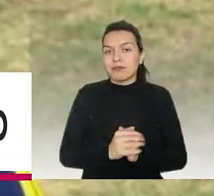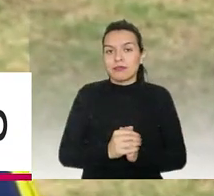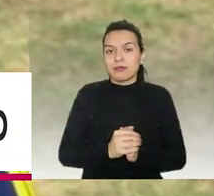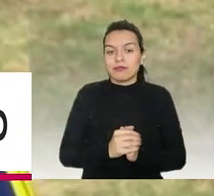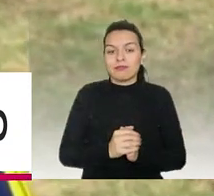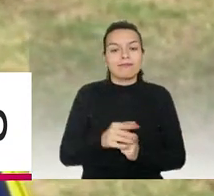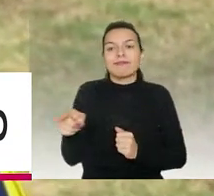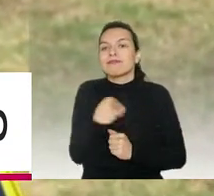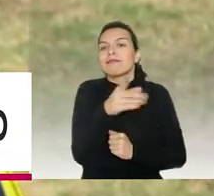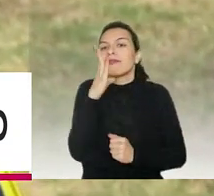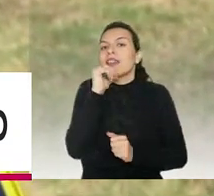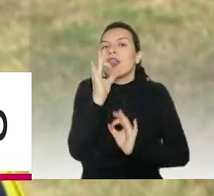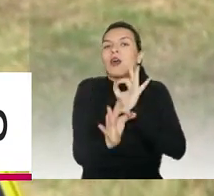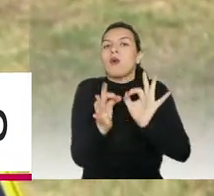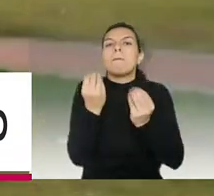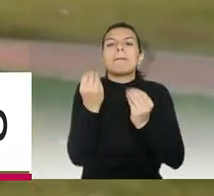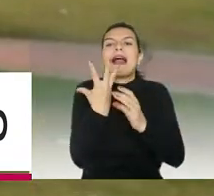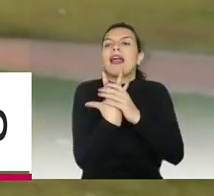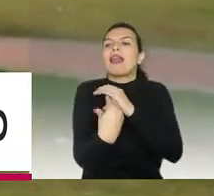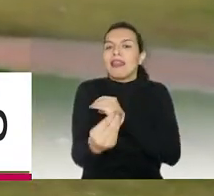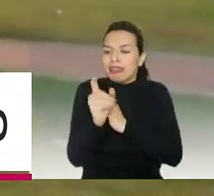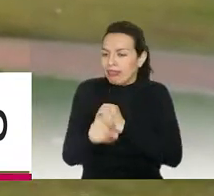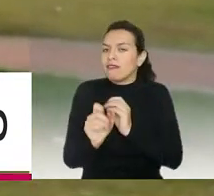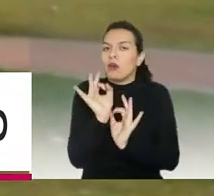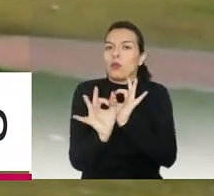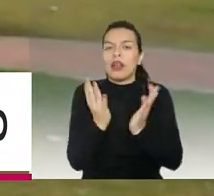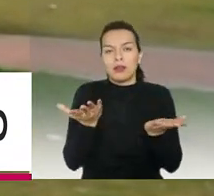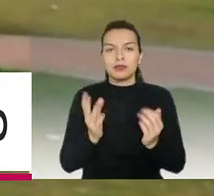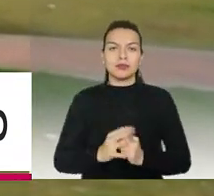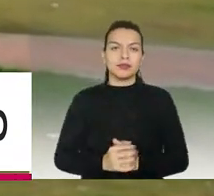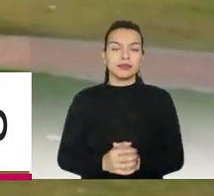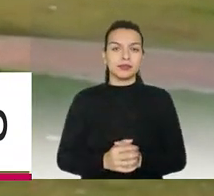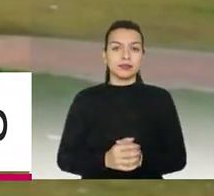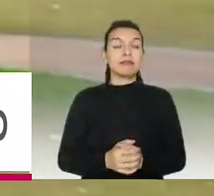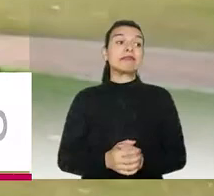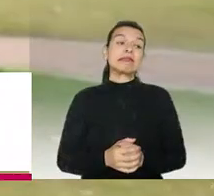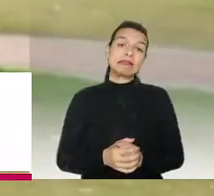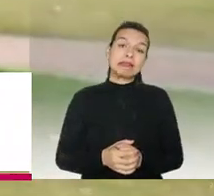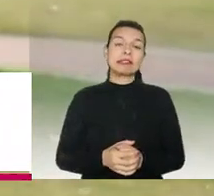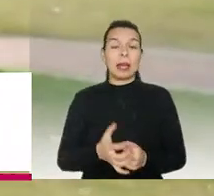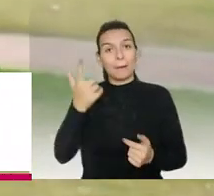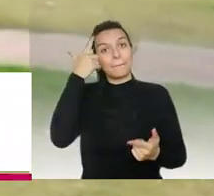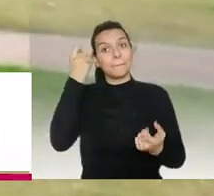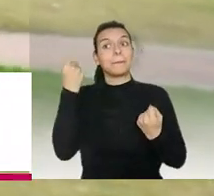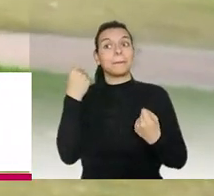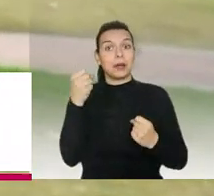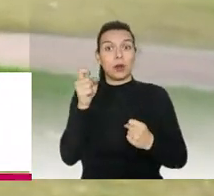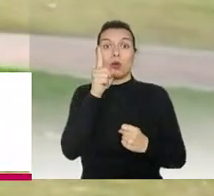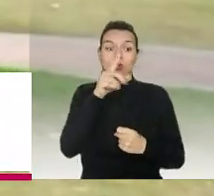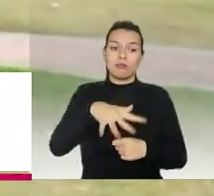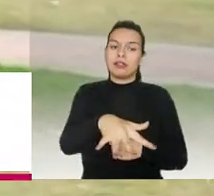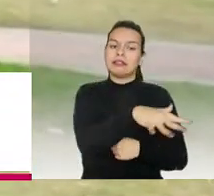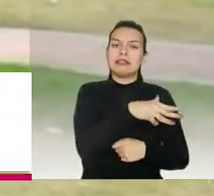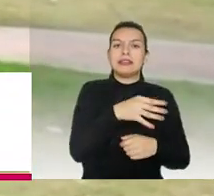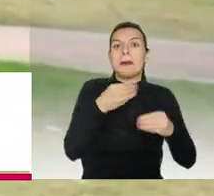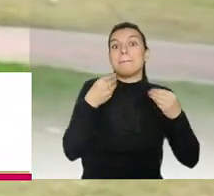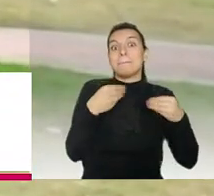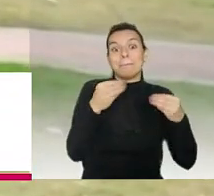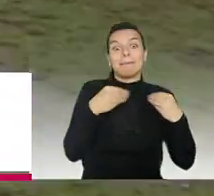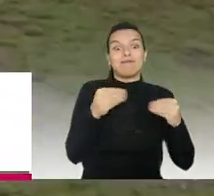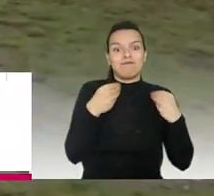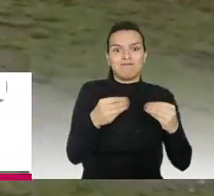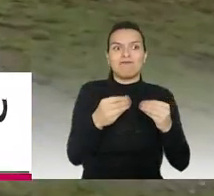porque si salen deben de cuidarse pienso que es algo muy preocupante ya que es una zona muy comercial y eso nos afecta a